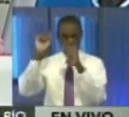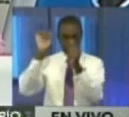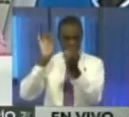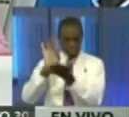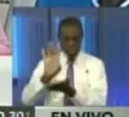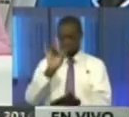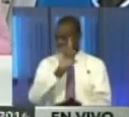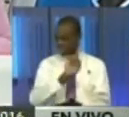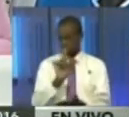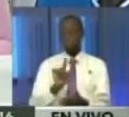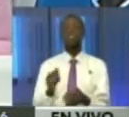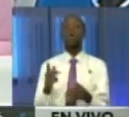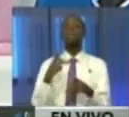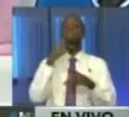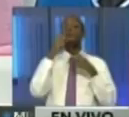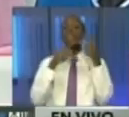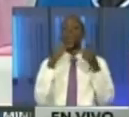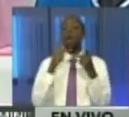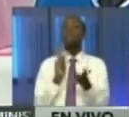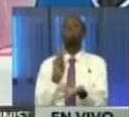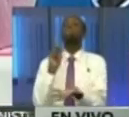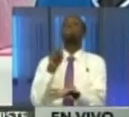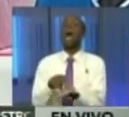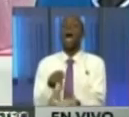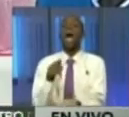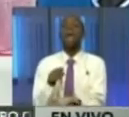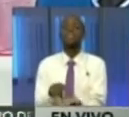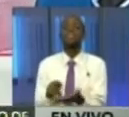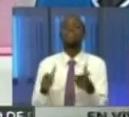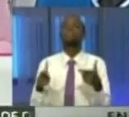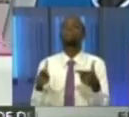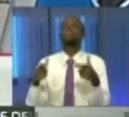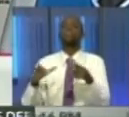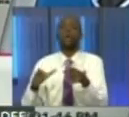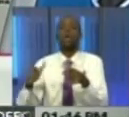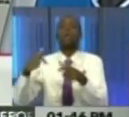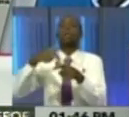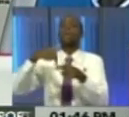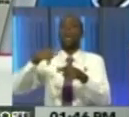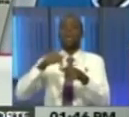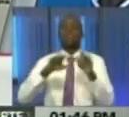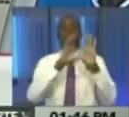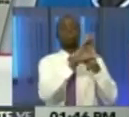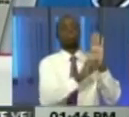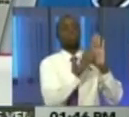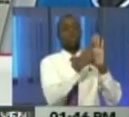político que establece la Constitución Bolivariana de Venezuela.